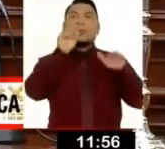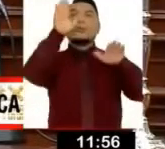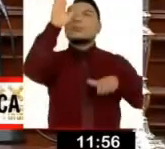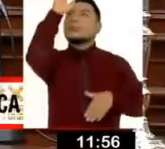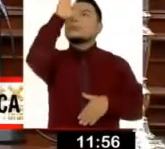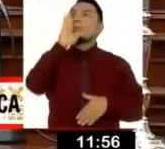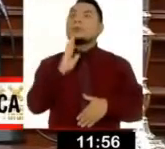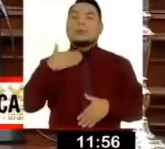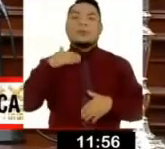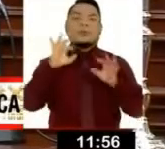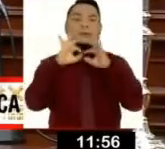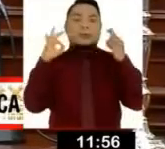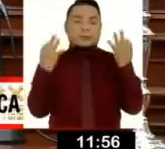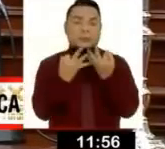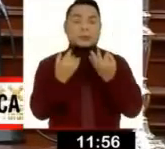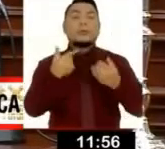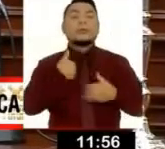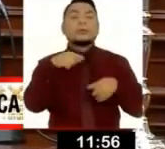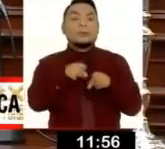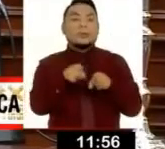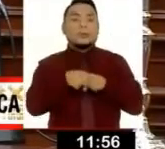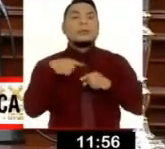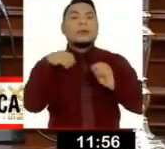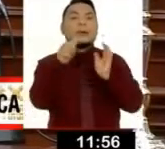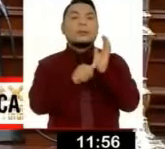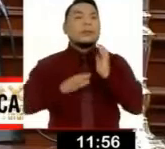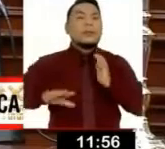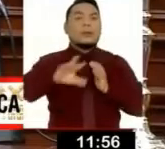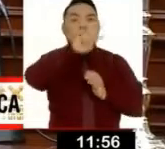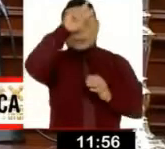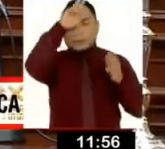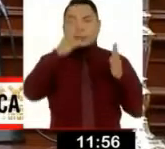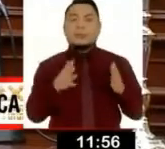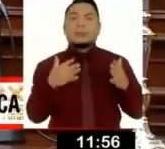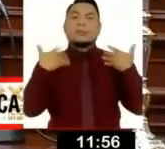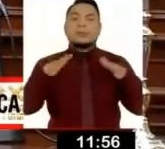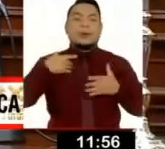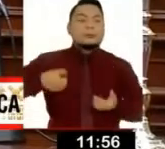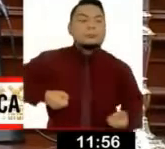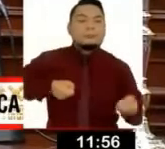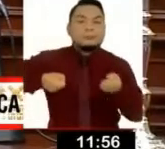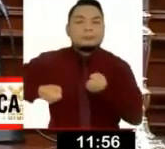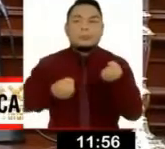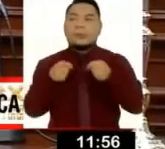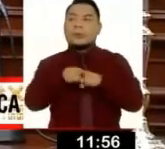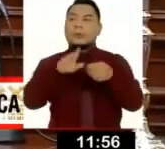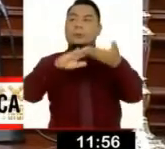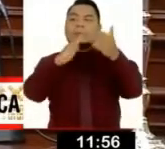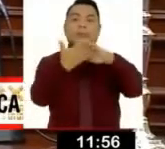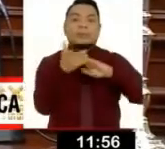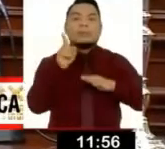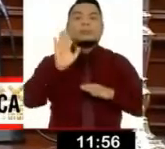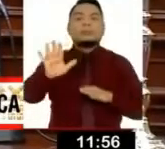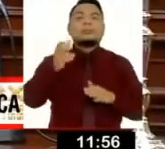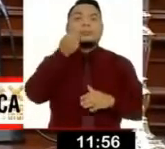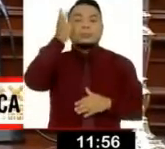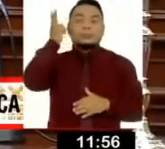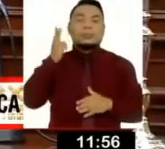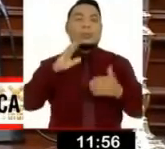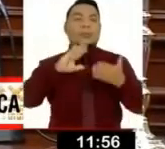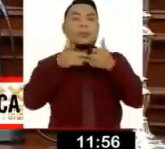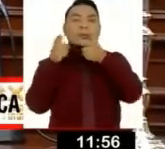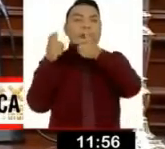mi familia, por mis hermanas y hermanos peruanos, campesinos, pueblos originarios,